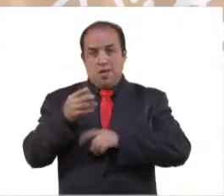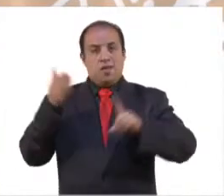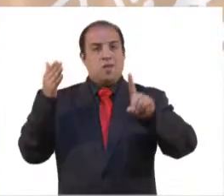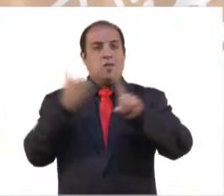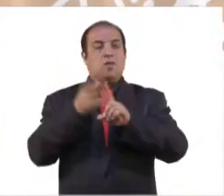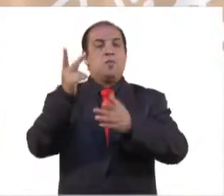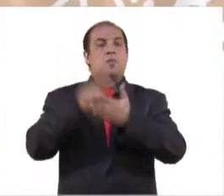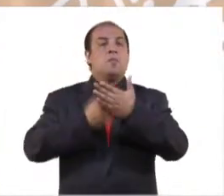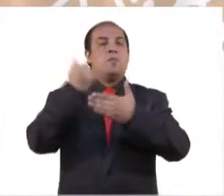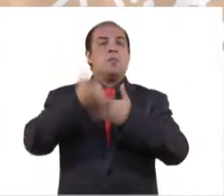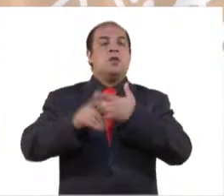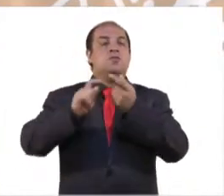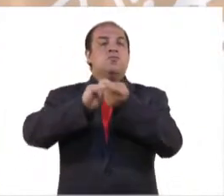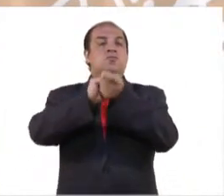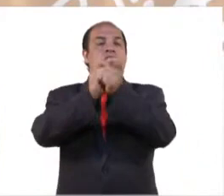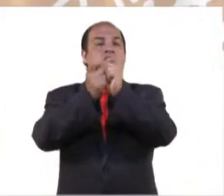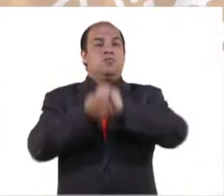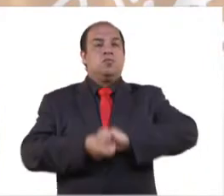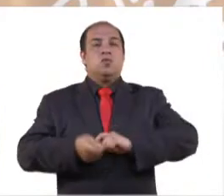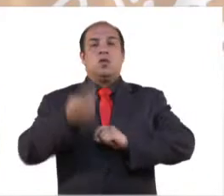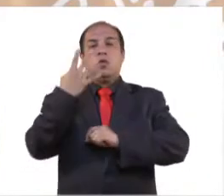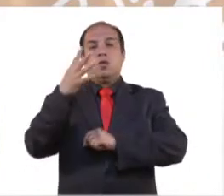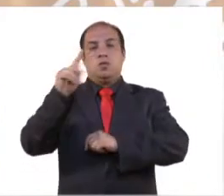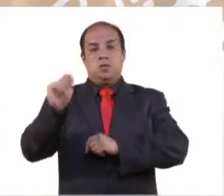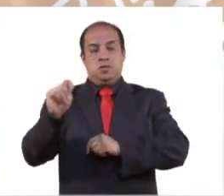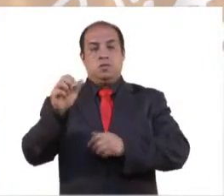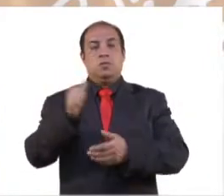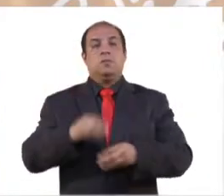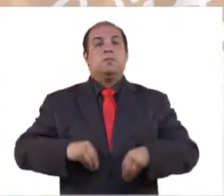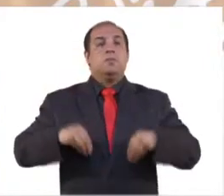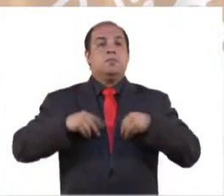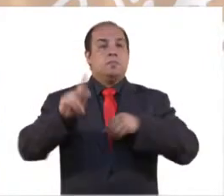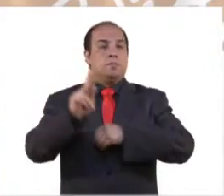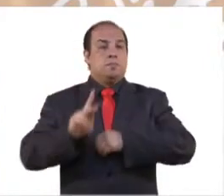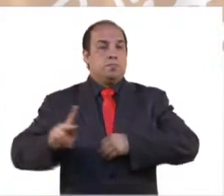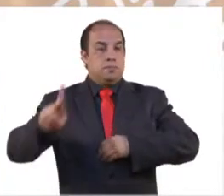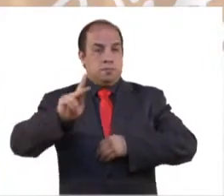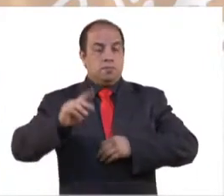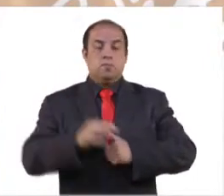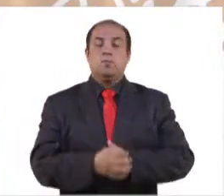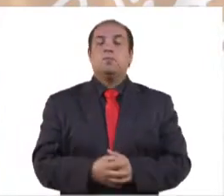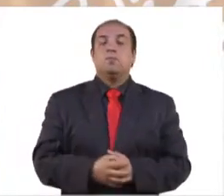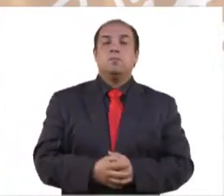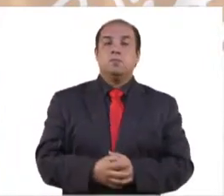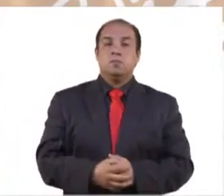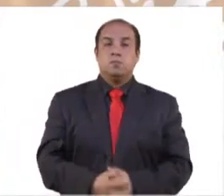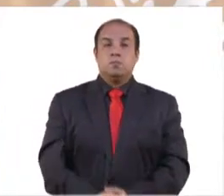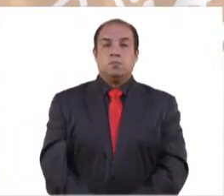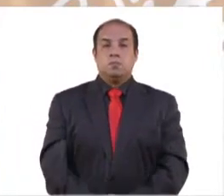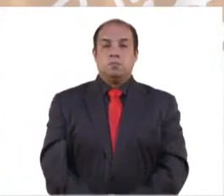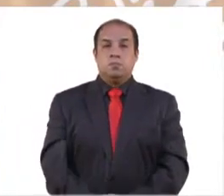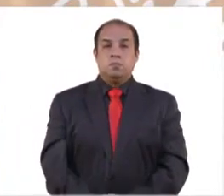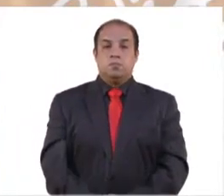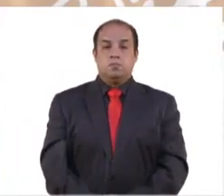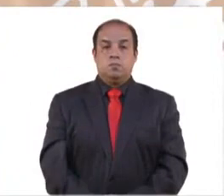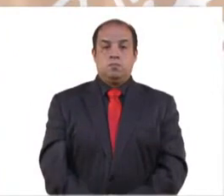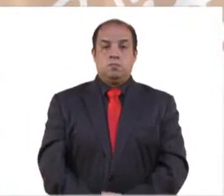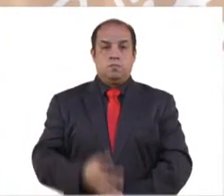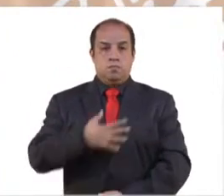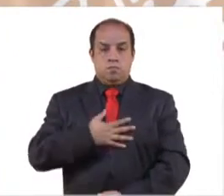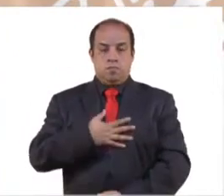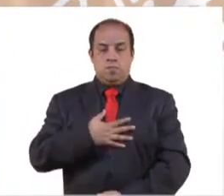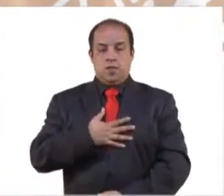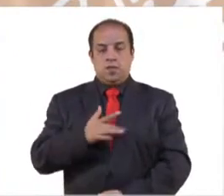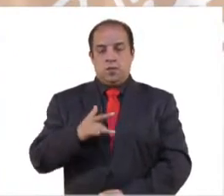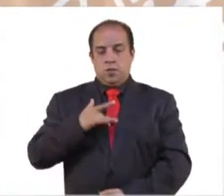de transformación de lo que llamamos hoy la cuarta transformación de la vida pública. Entonces fue realmente, yo me